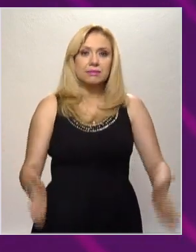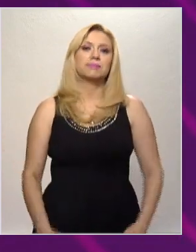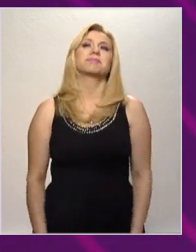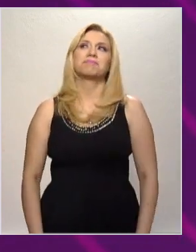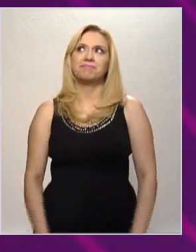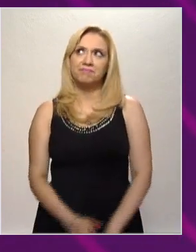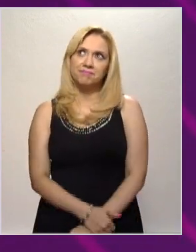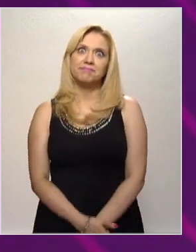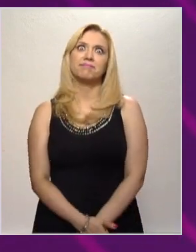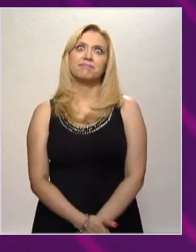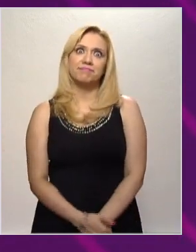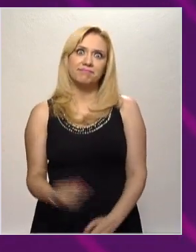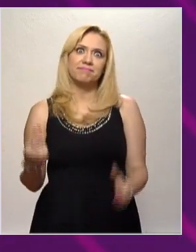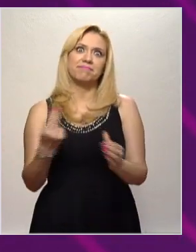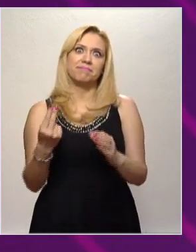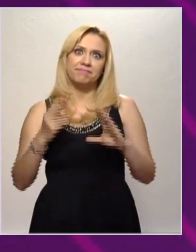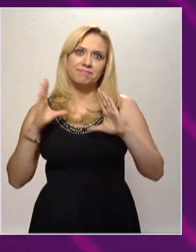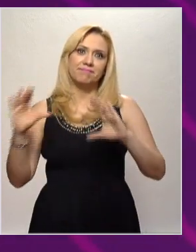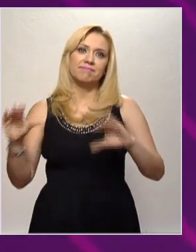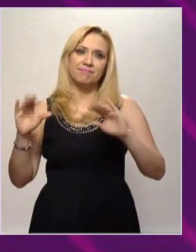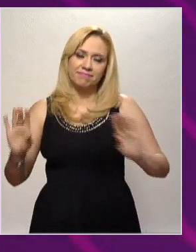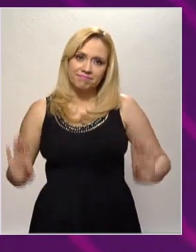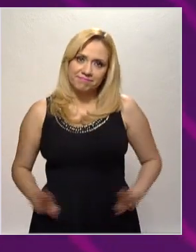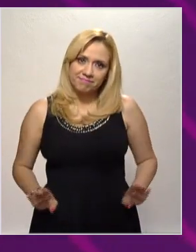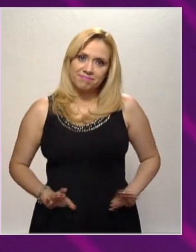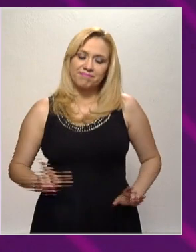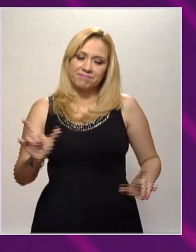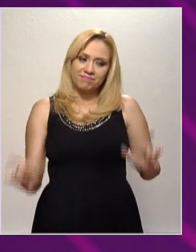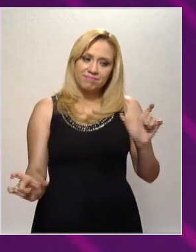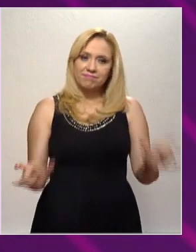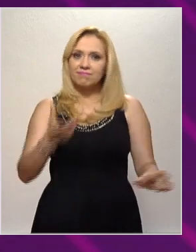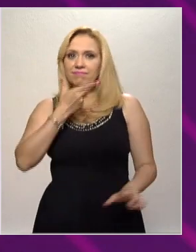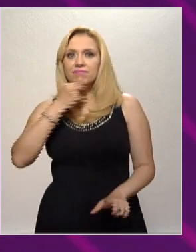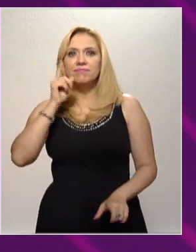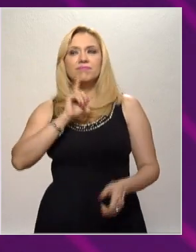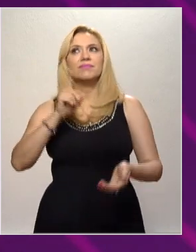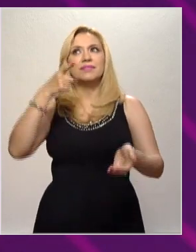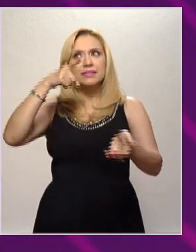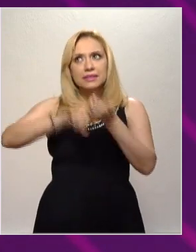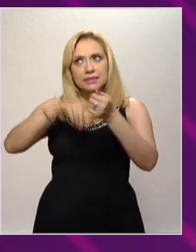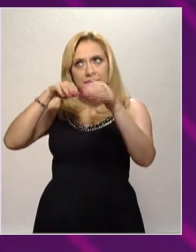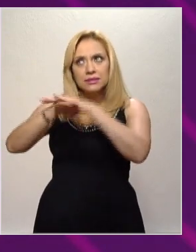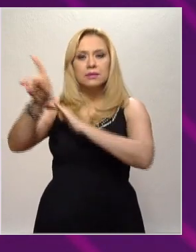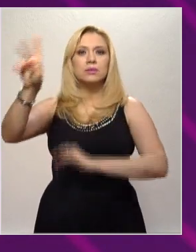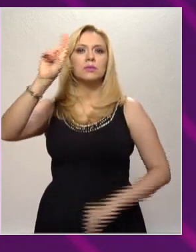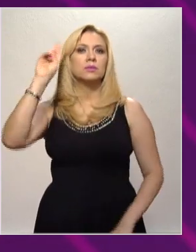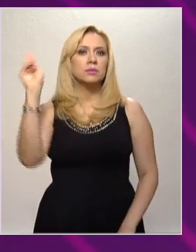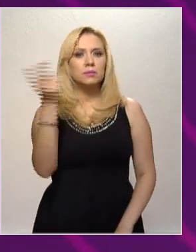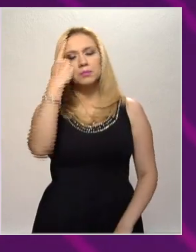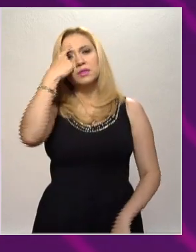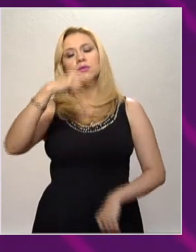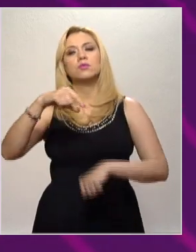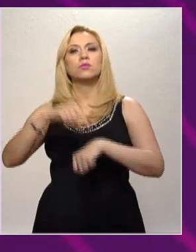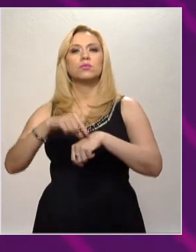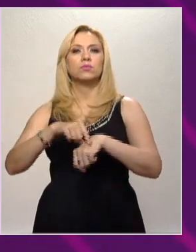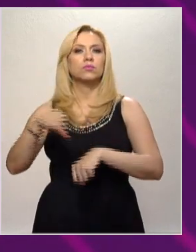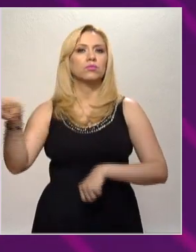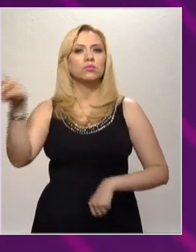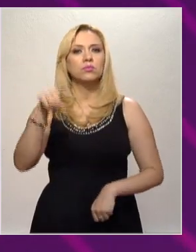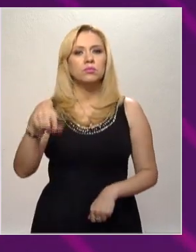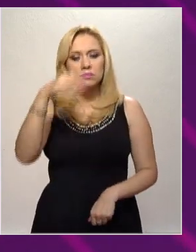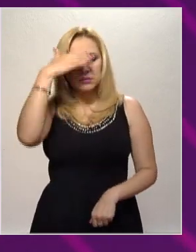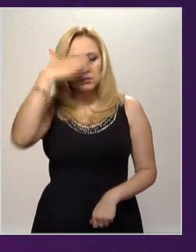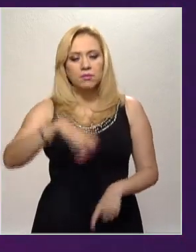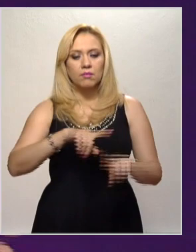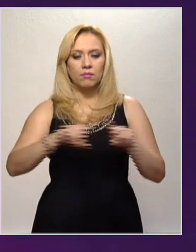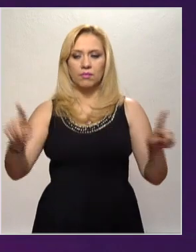que hubiera formación, ¿no? en perspectiva de género desde las universidades, ¿no? Para que los médicos y médicas supieran